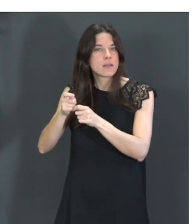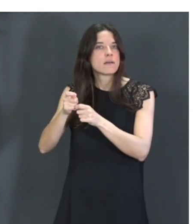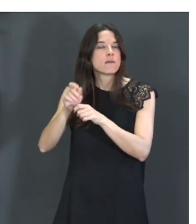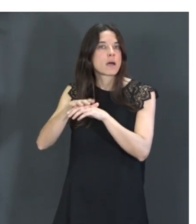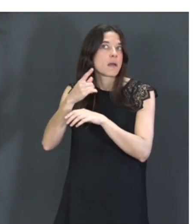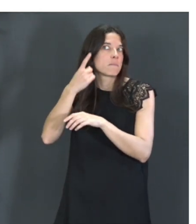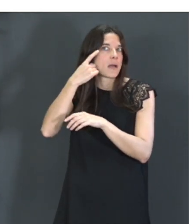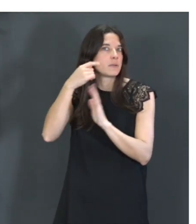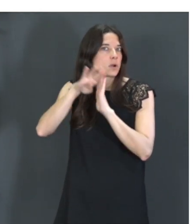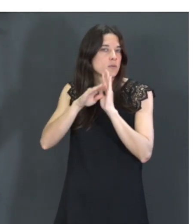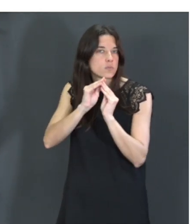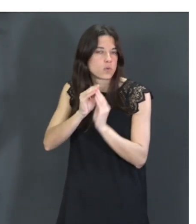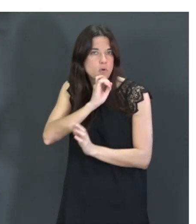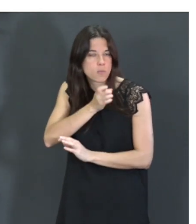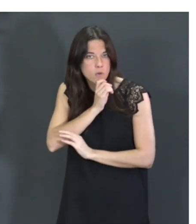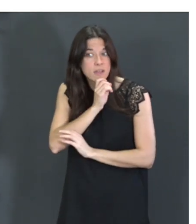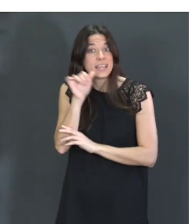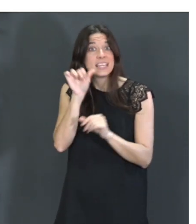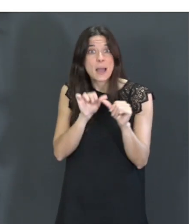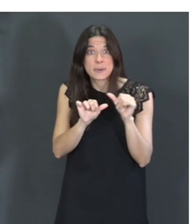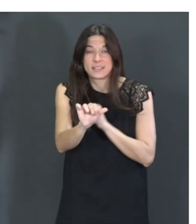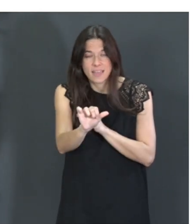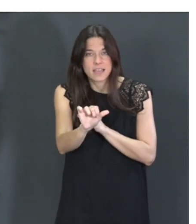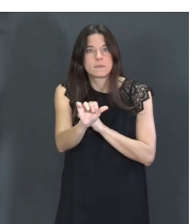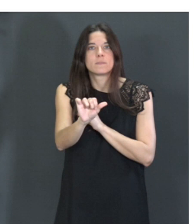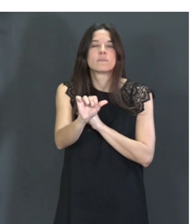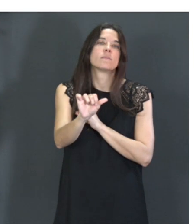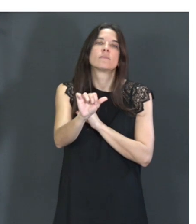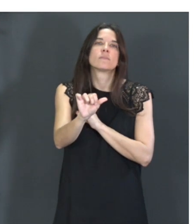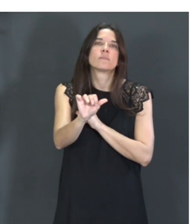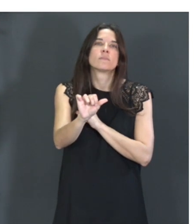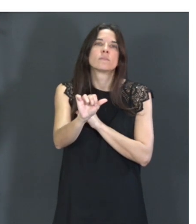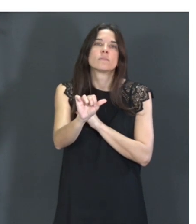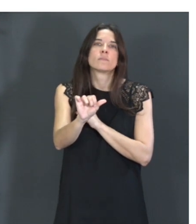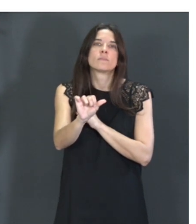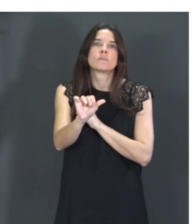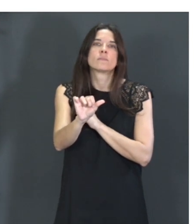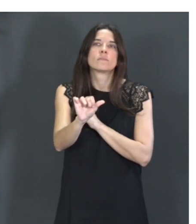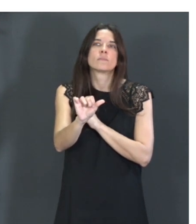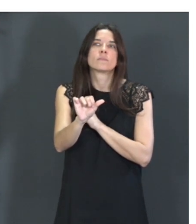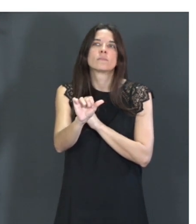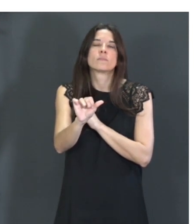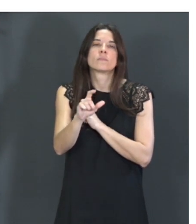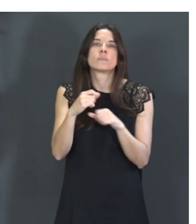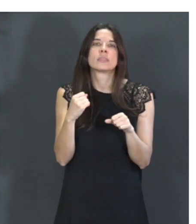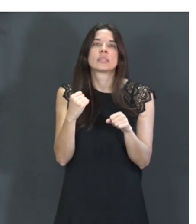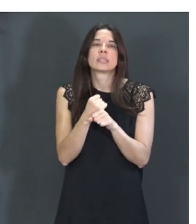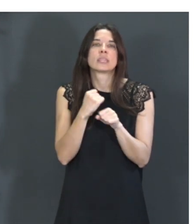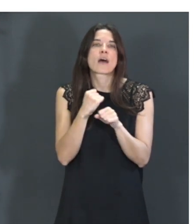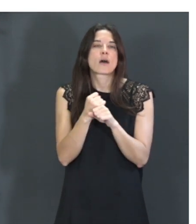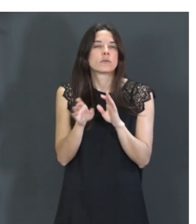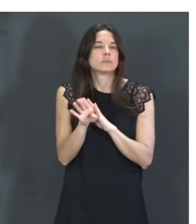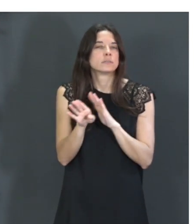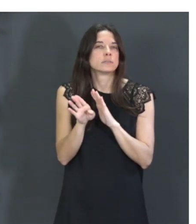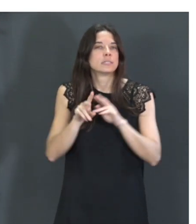Y entonces, a raíz de ahí, lo que se hizo fue un trabajo constante de